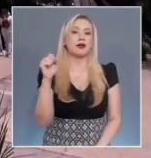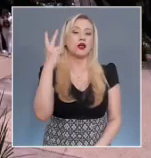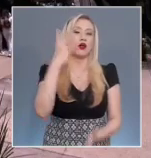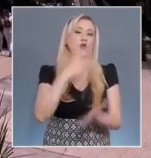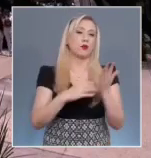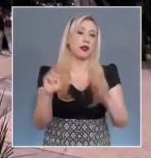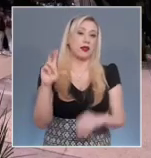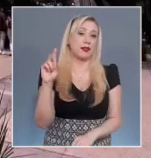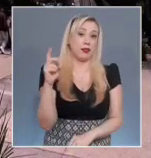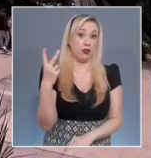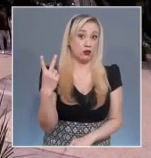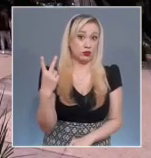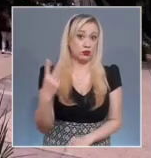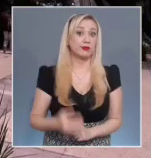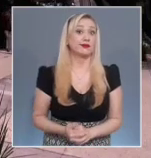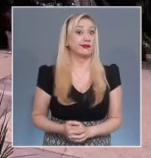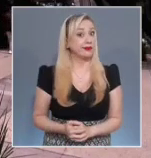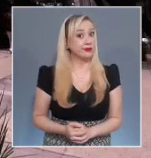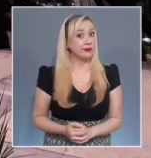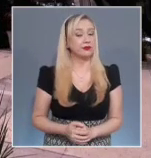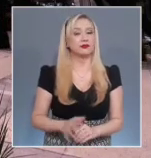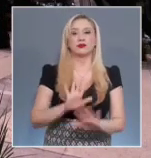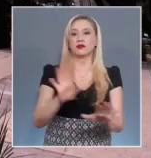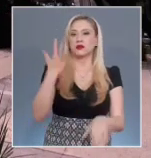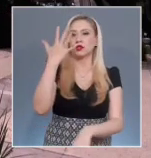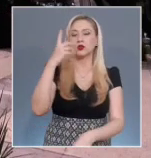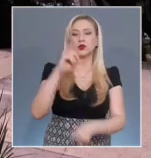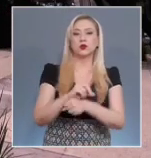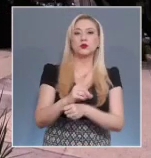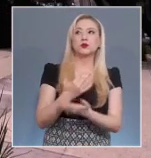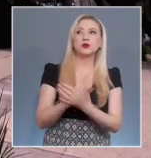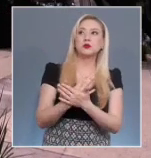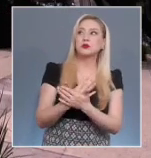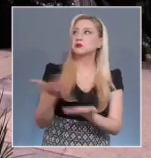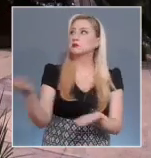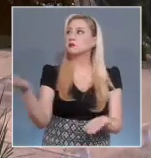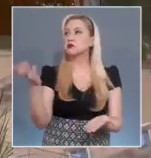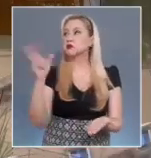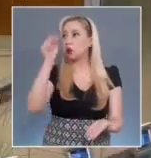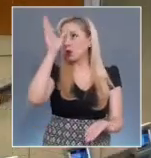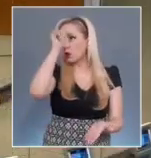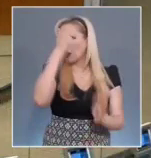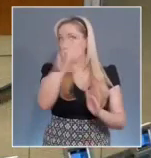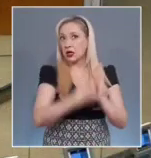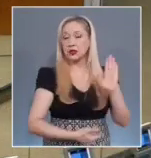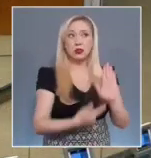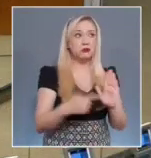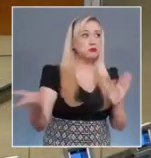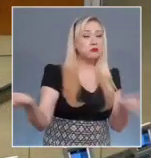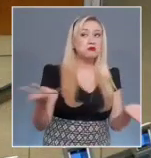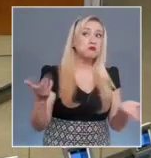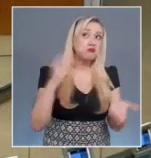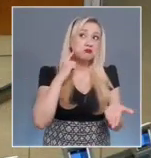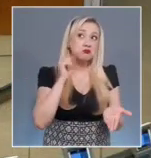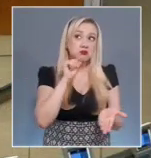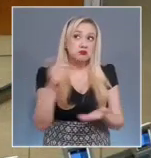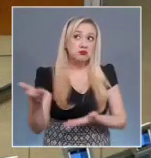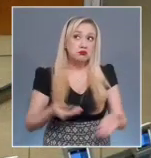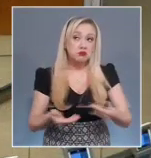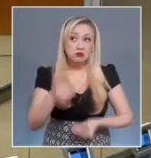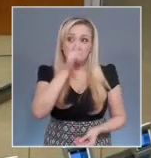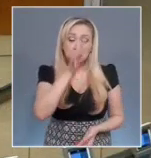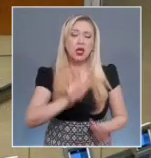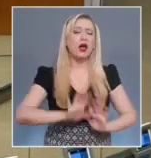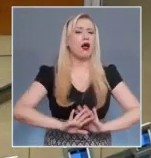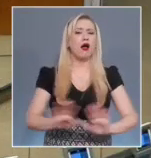vez transcurrido el plazo de 5 días para presentar objeciones a la lista de aspirantes, el Pleno de la Corte procederá a examinar y